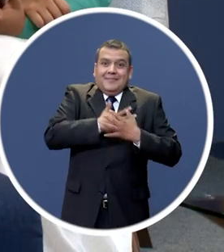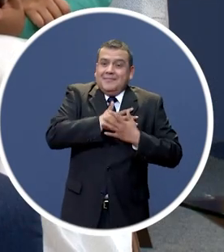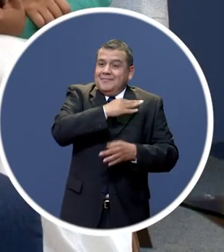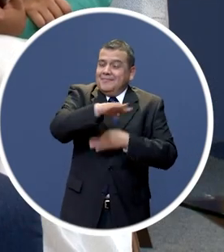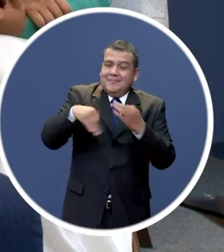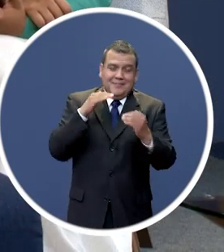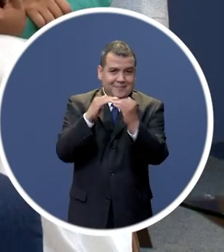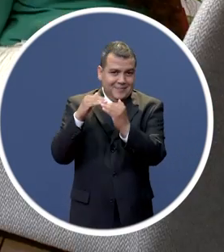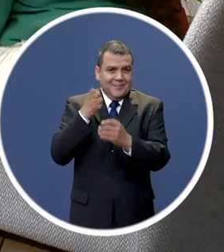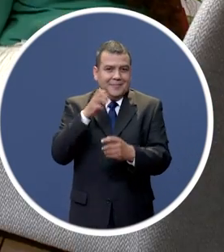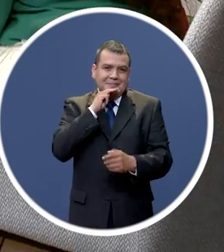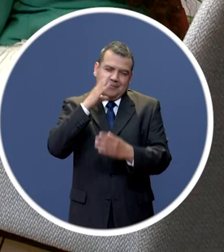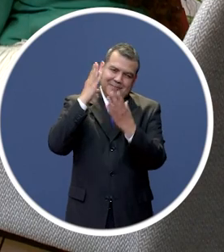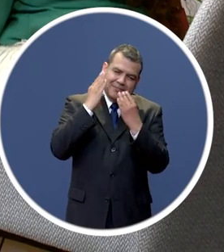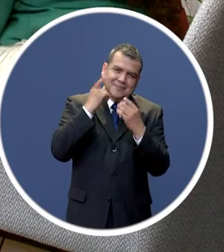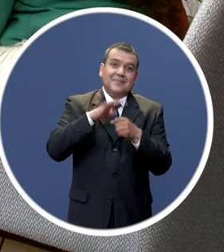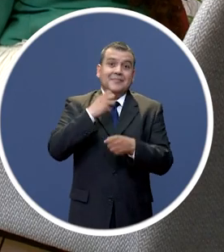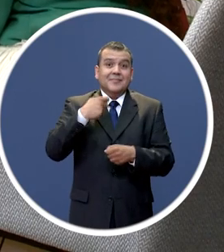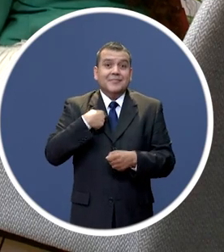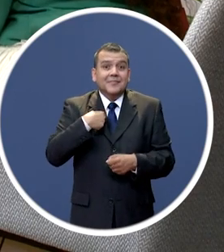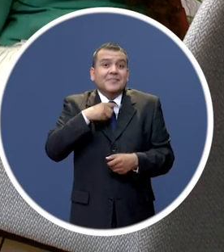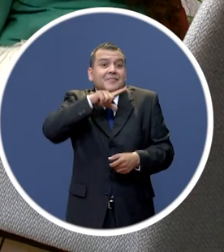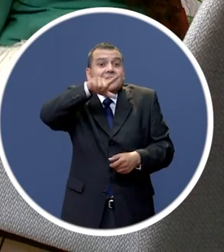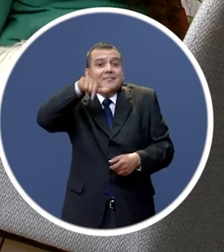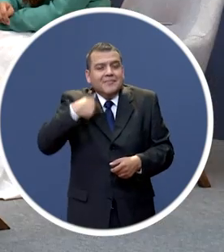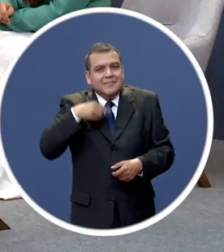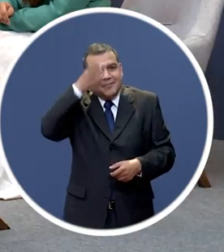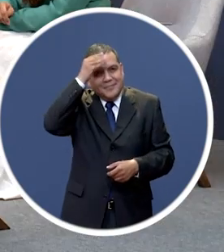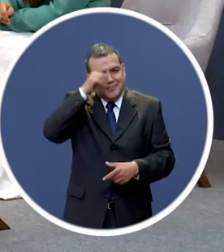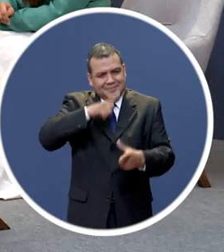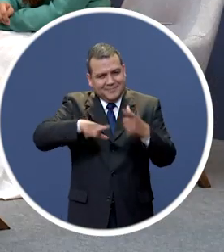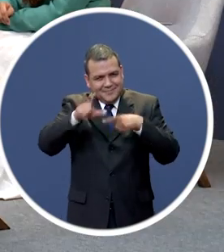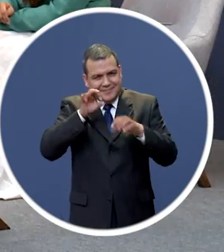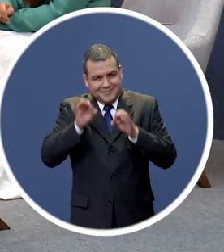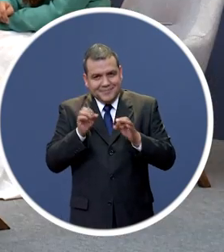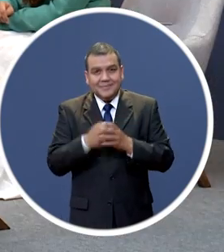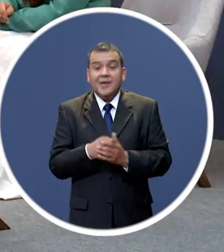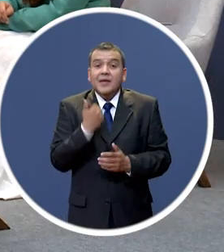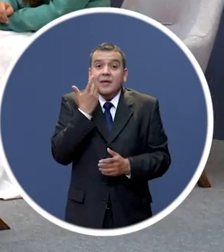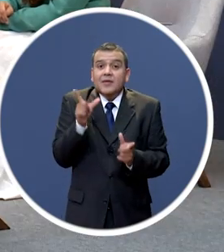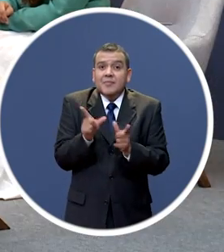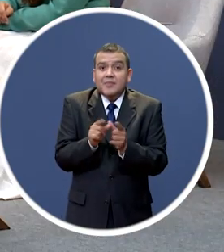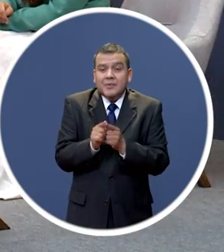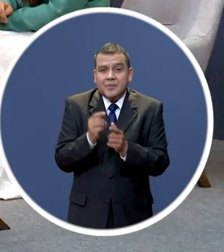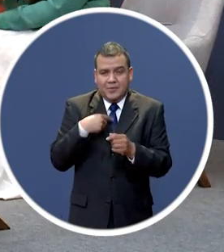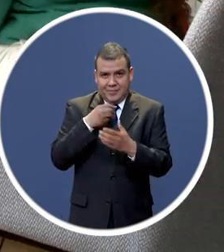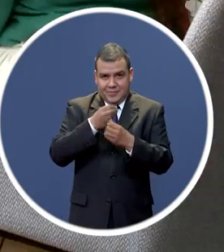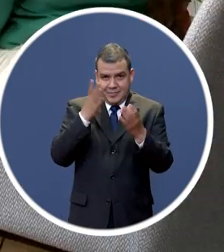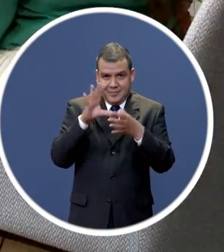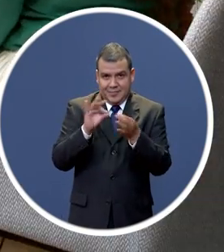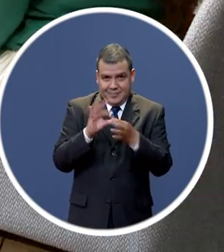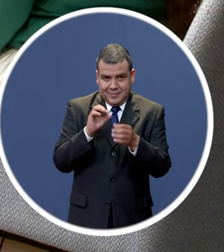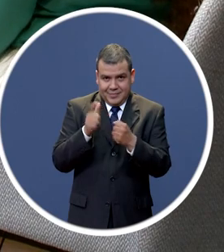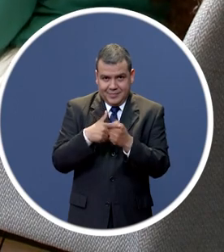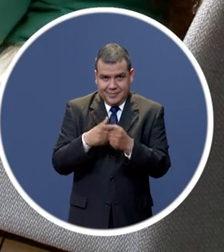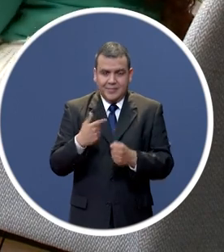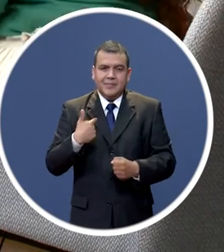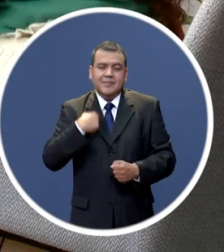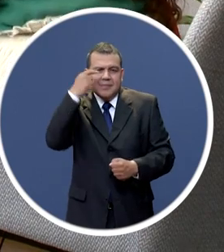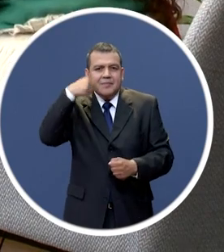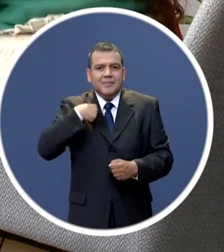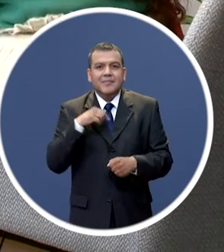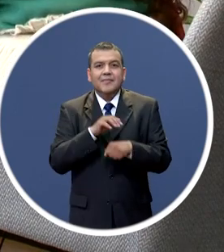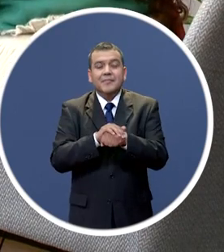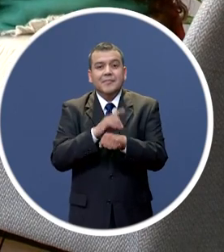que me enseñó mi mamá. Y ya de ahí fue, le voy a aprender ya más formalmente. Ok. Aclaro un poquito más sobre un punto anterior. Ok. Yo me considero un